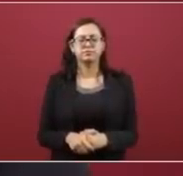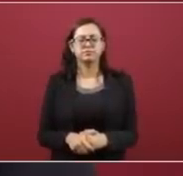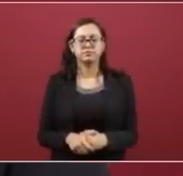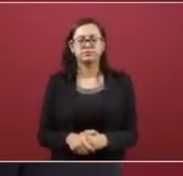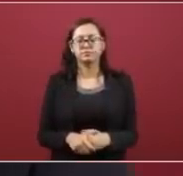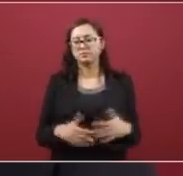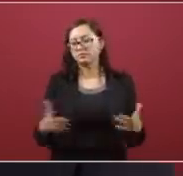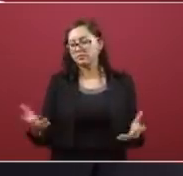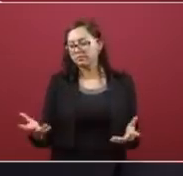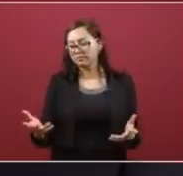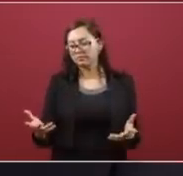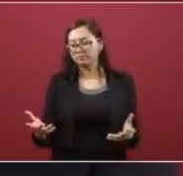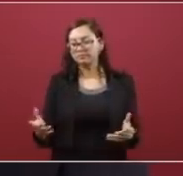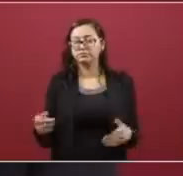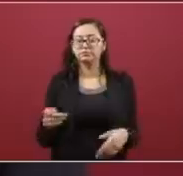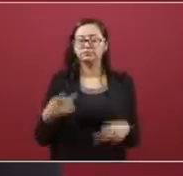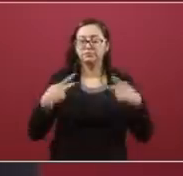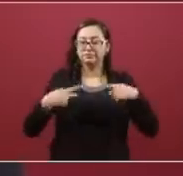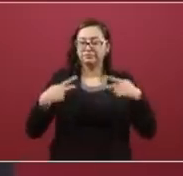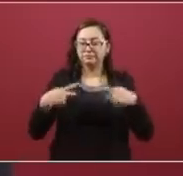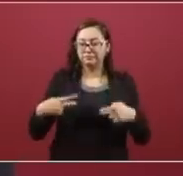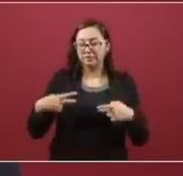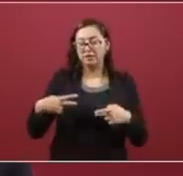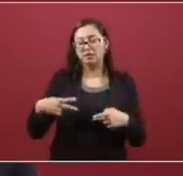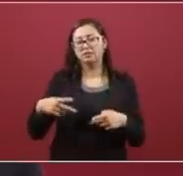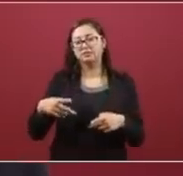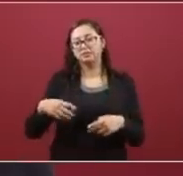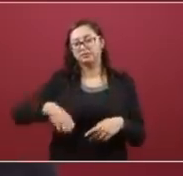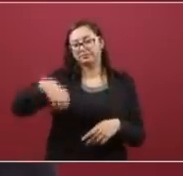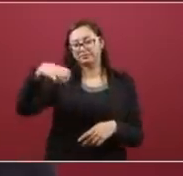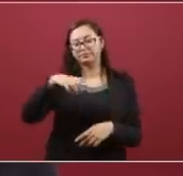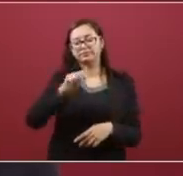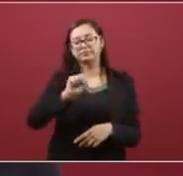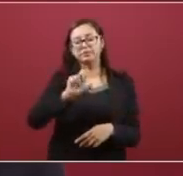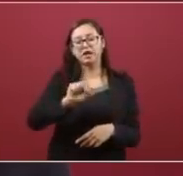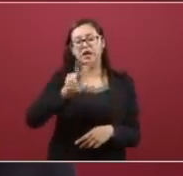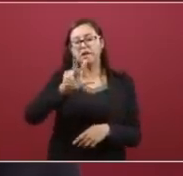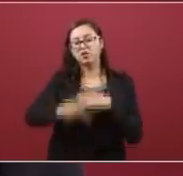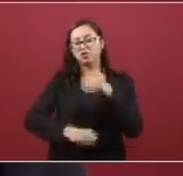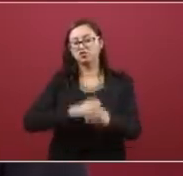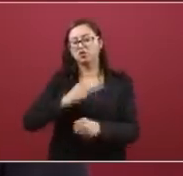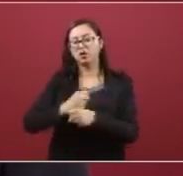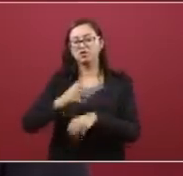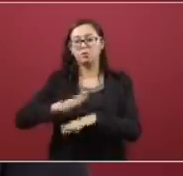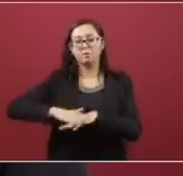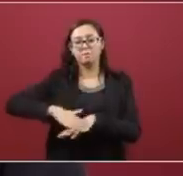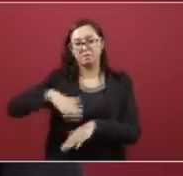incluye adultos mayores de 68 años hacia adelante.